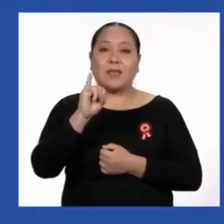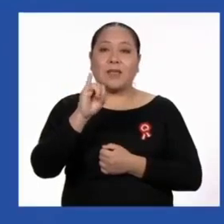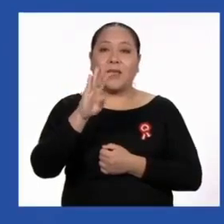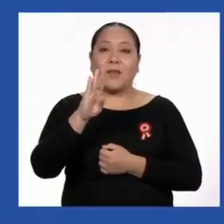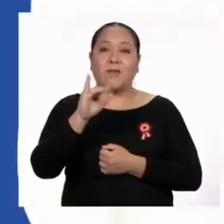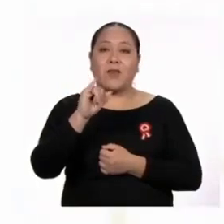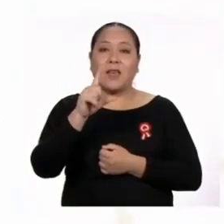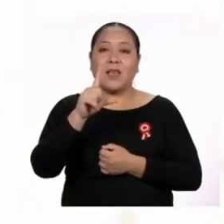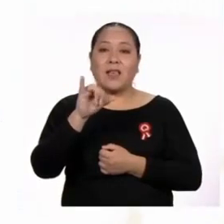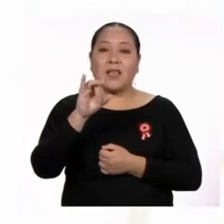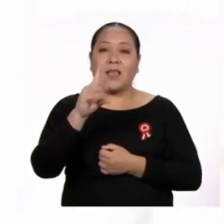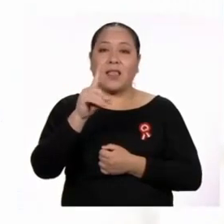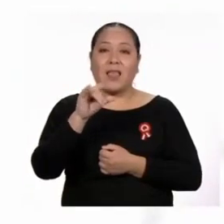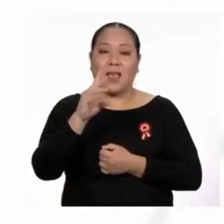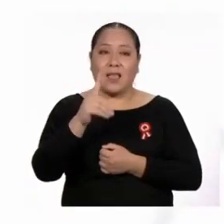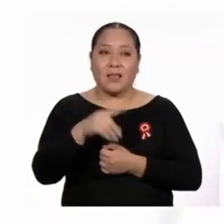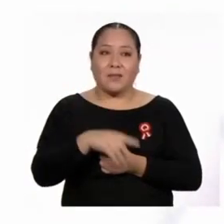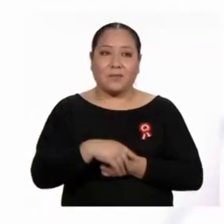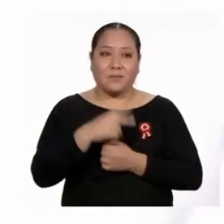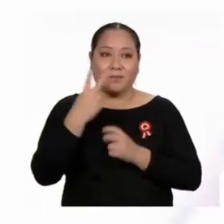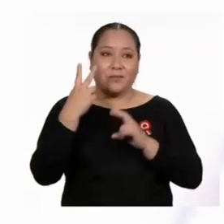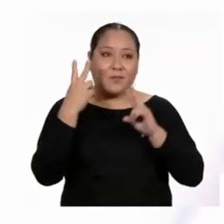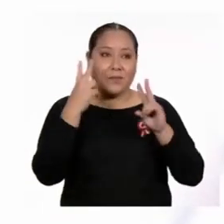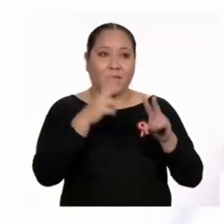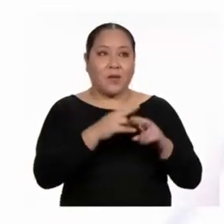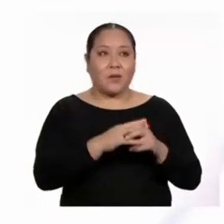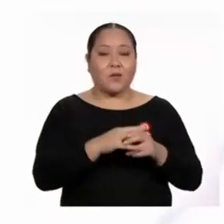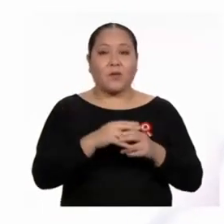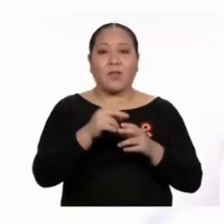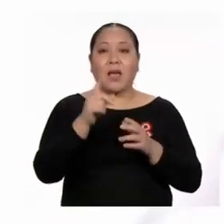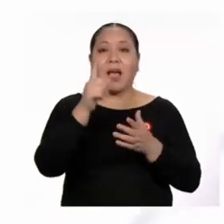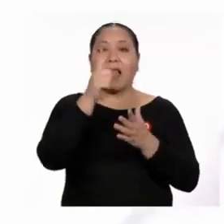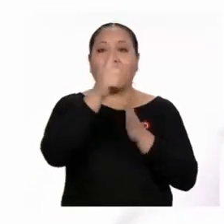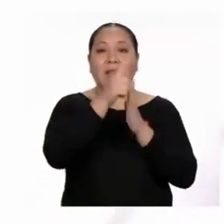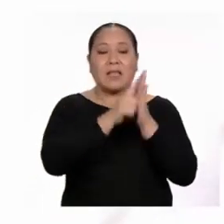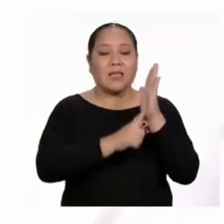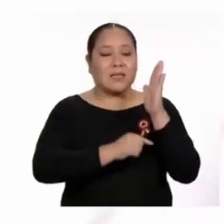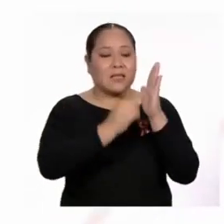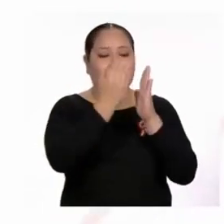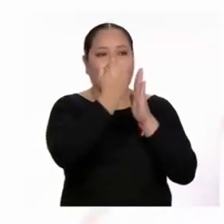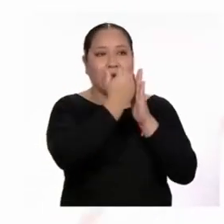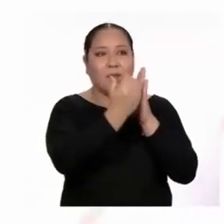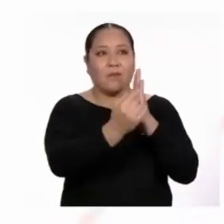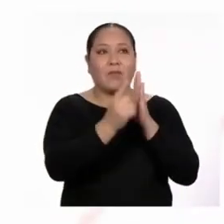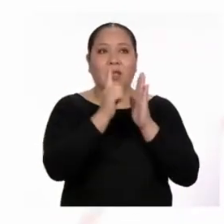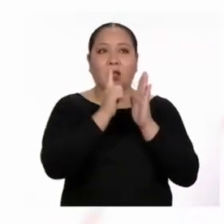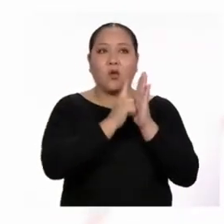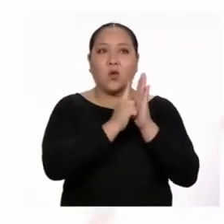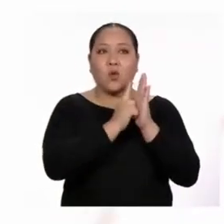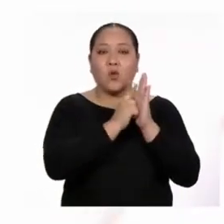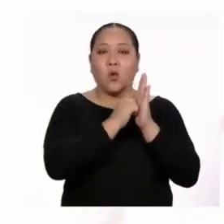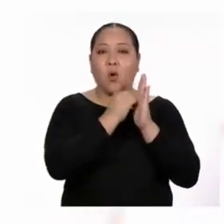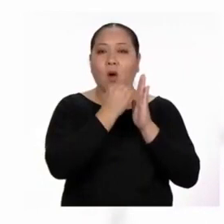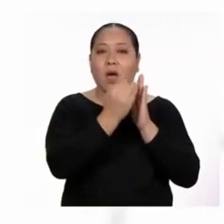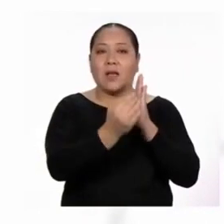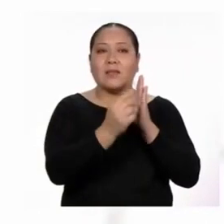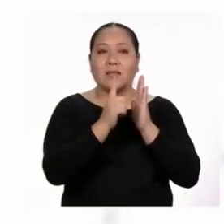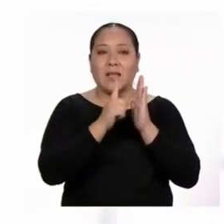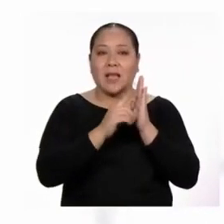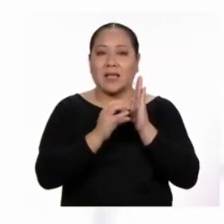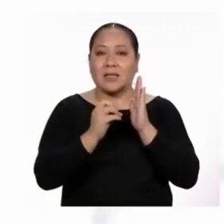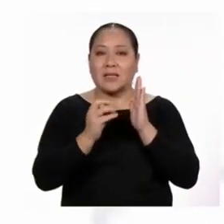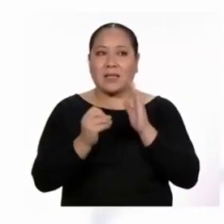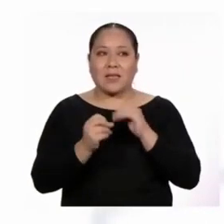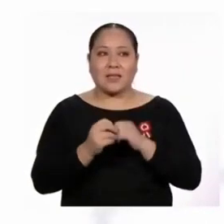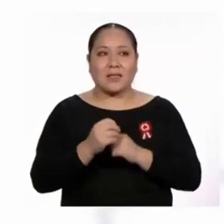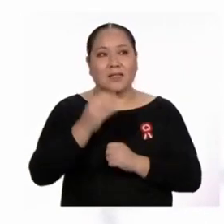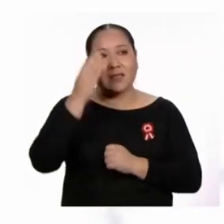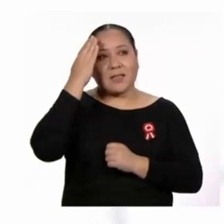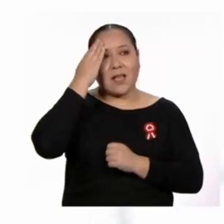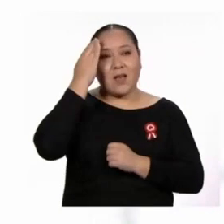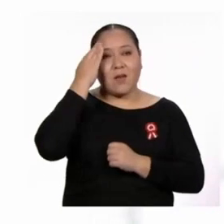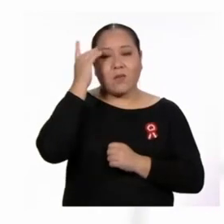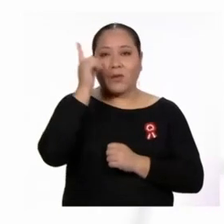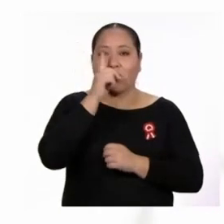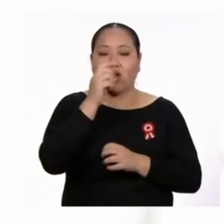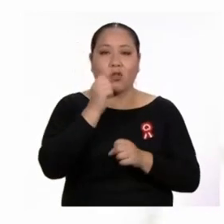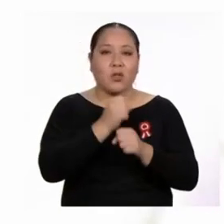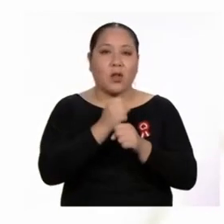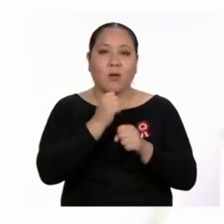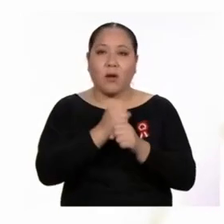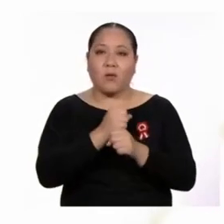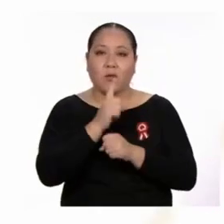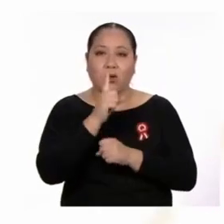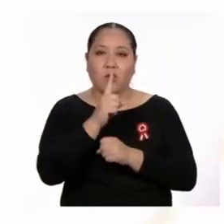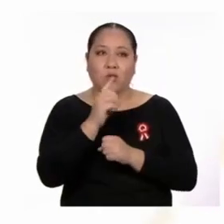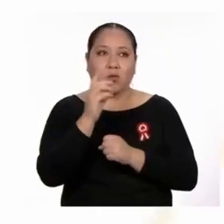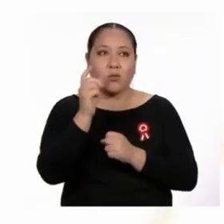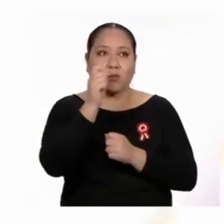bloque. Aquí, como vemos, tenemos una lista de los números del 1 al 100. Sabemos que no trabajamos con el 1 porque